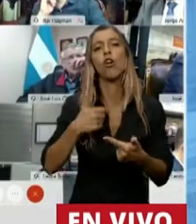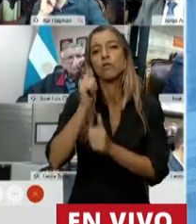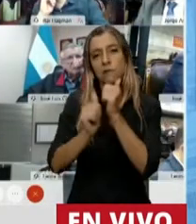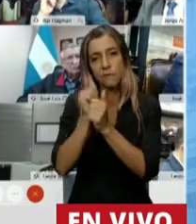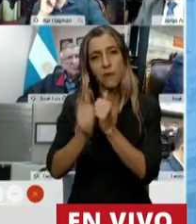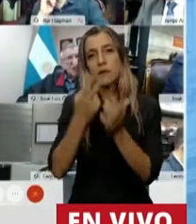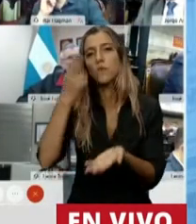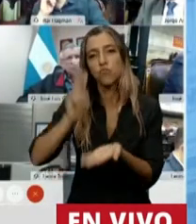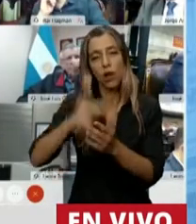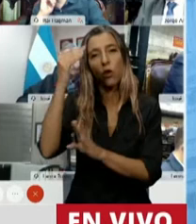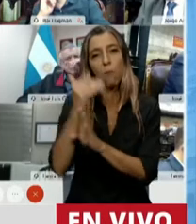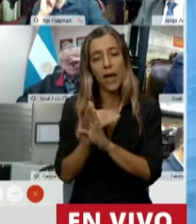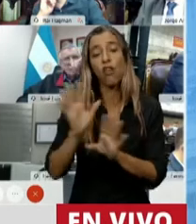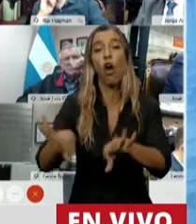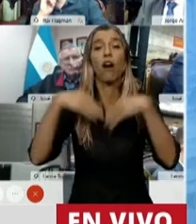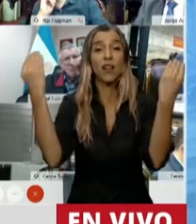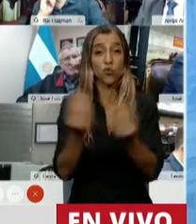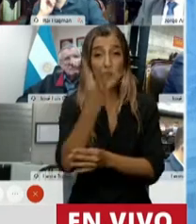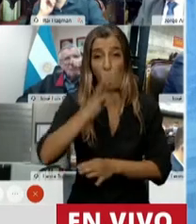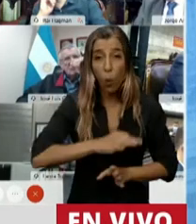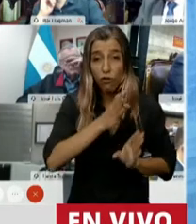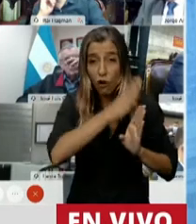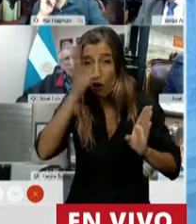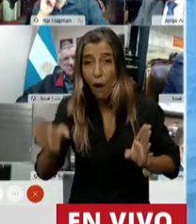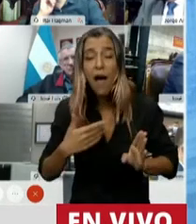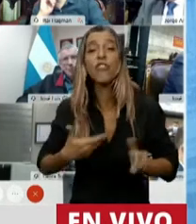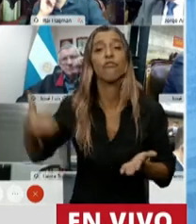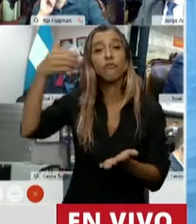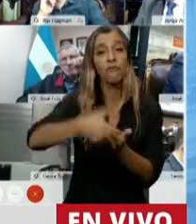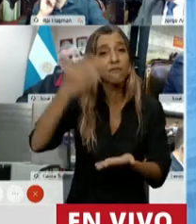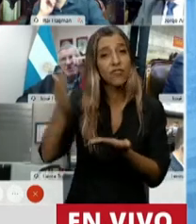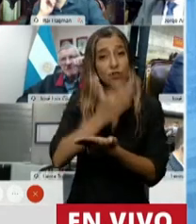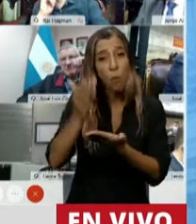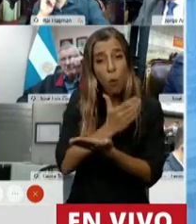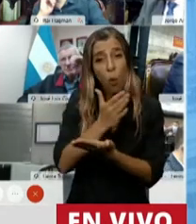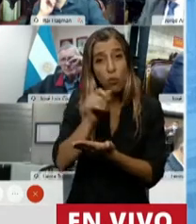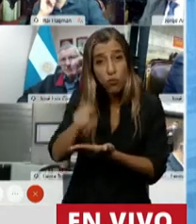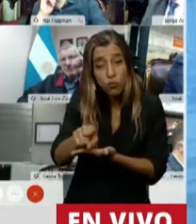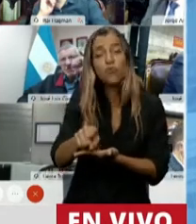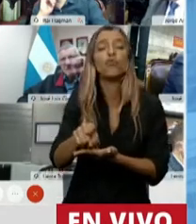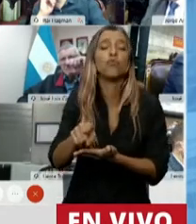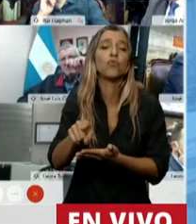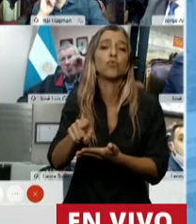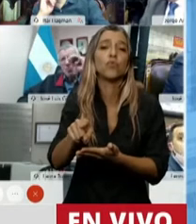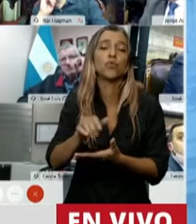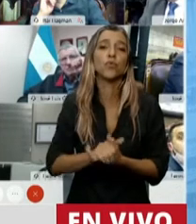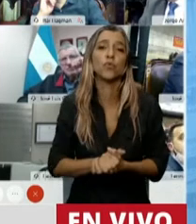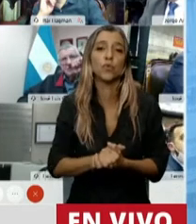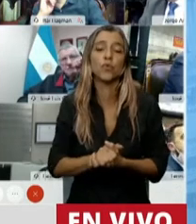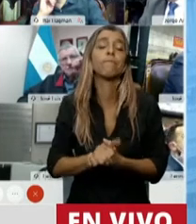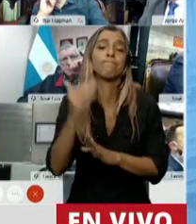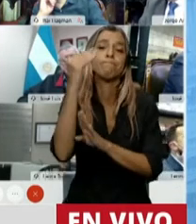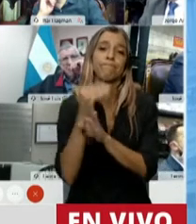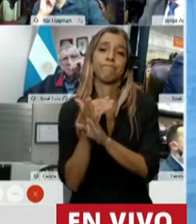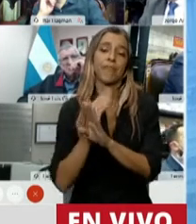El resultado en 4 años... Vaya redondeando, diputado. En la inversión productiva, presidente, es que cayó